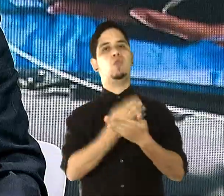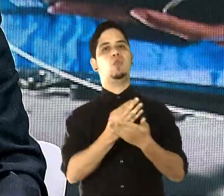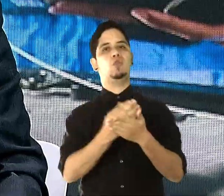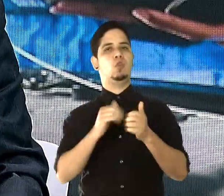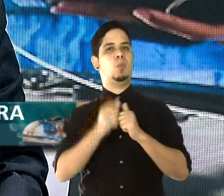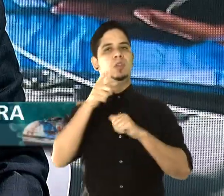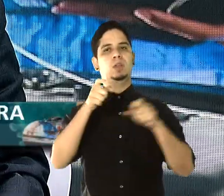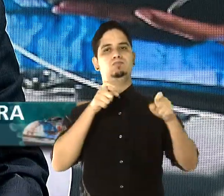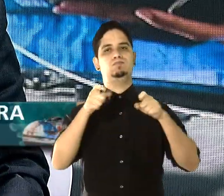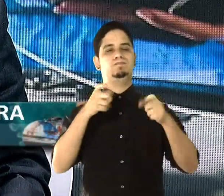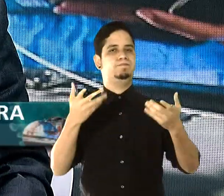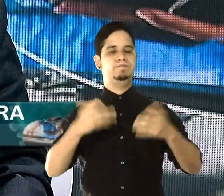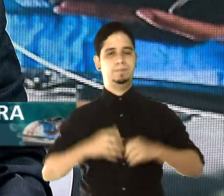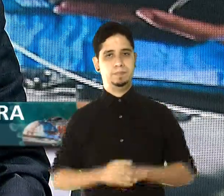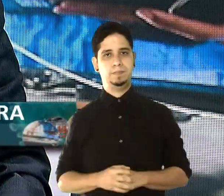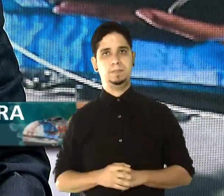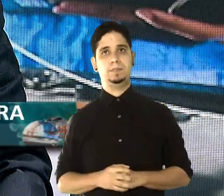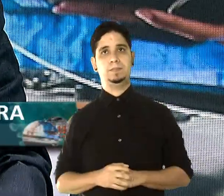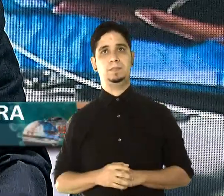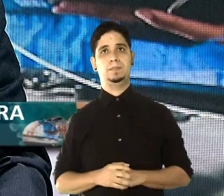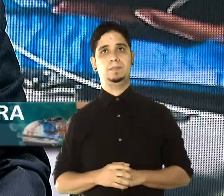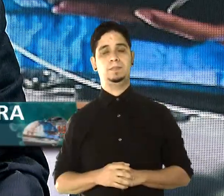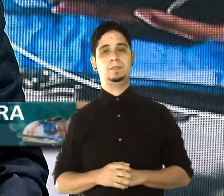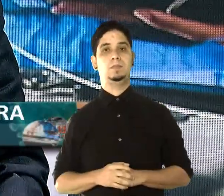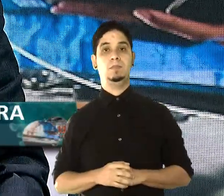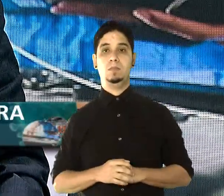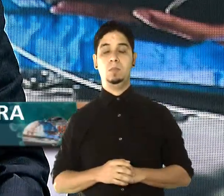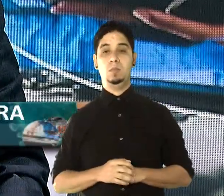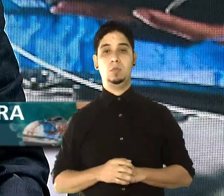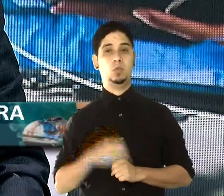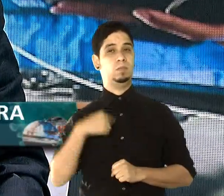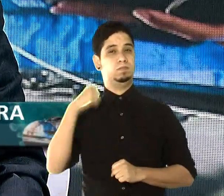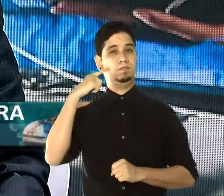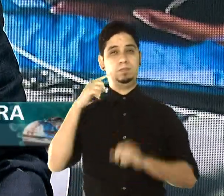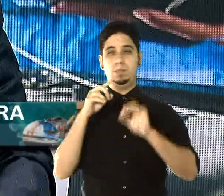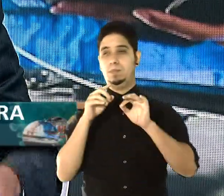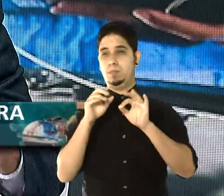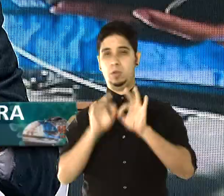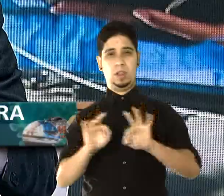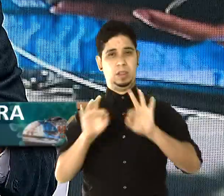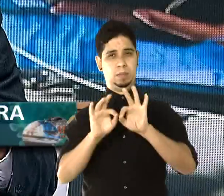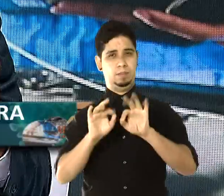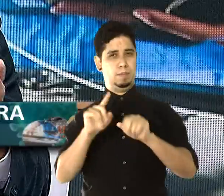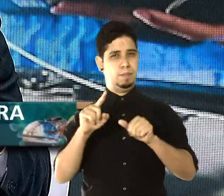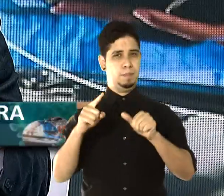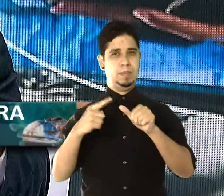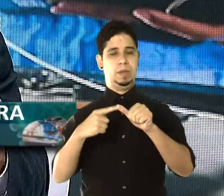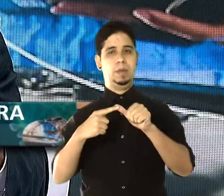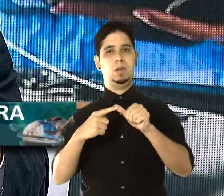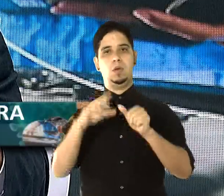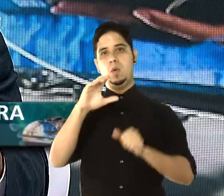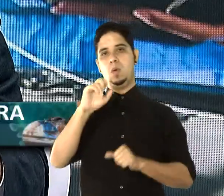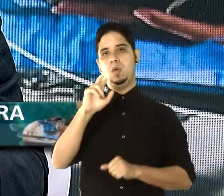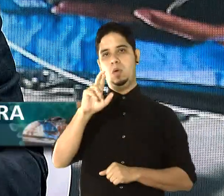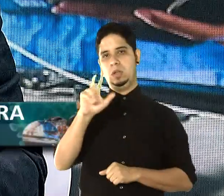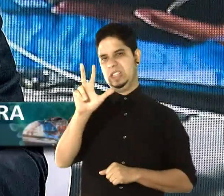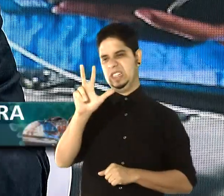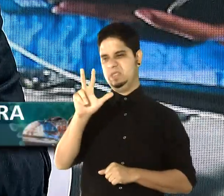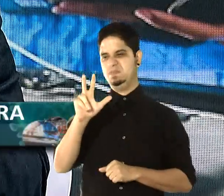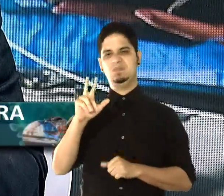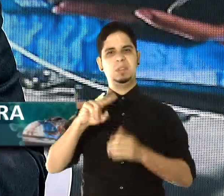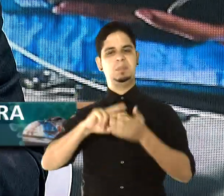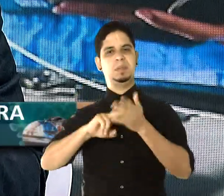correcto. Yo creo que lo primero que tenemos que establecer es ¿qué es el COR3?